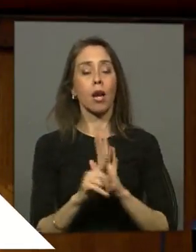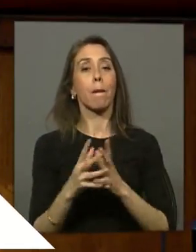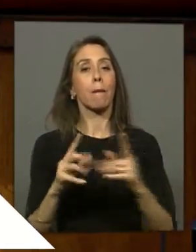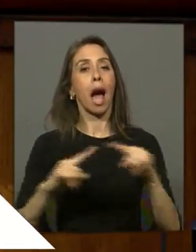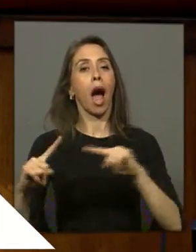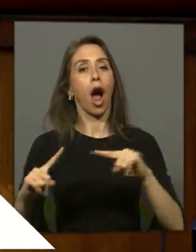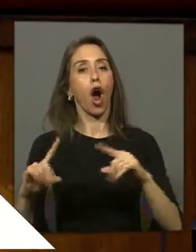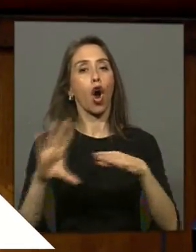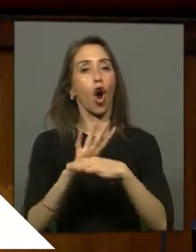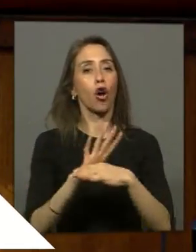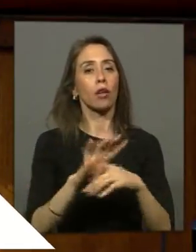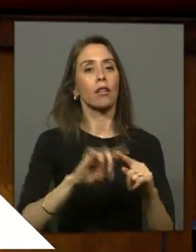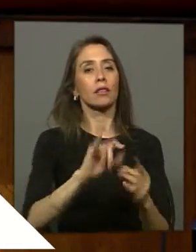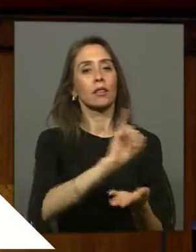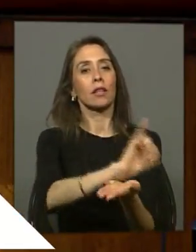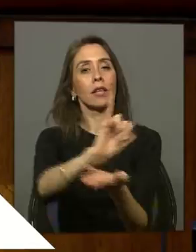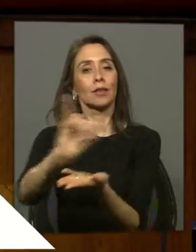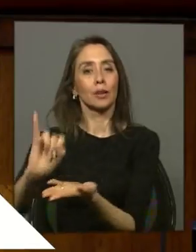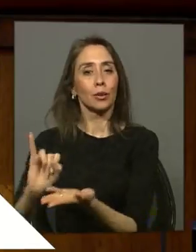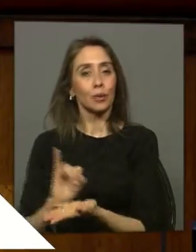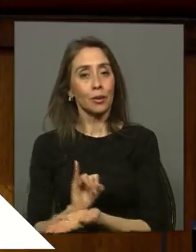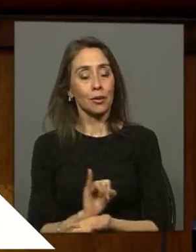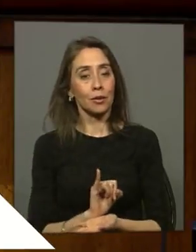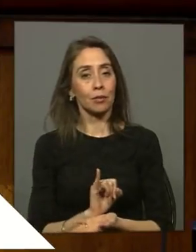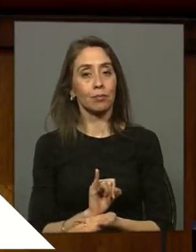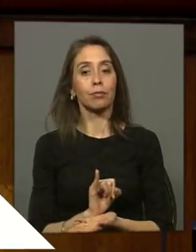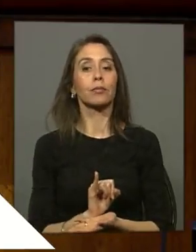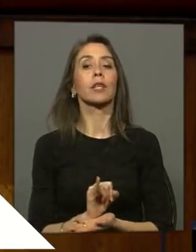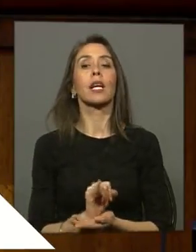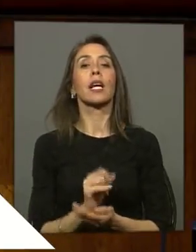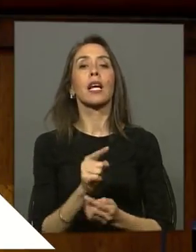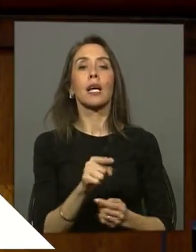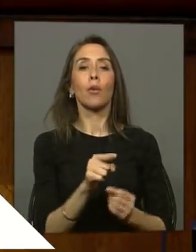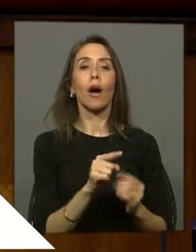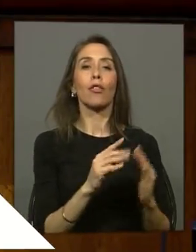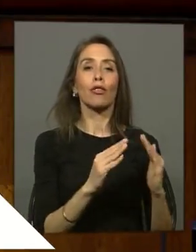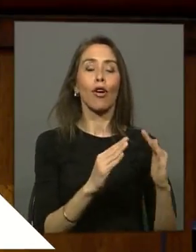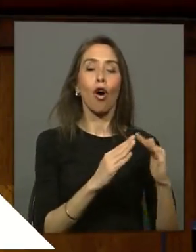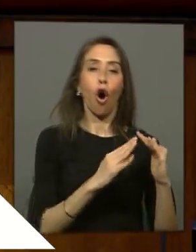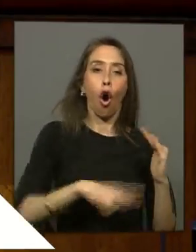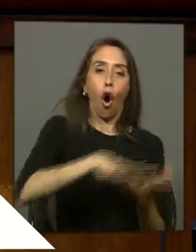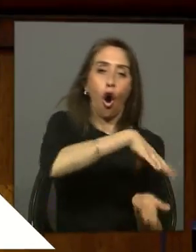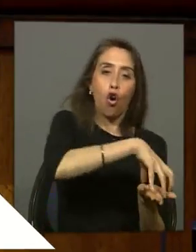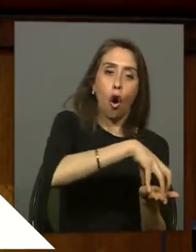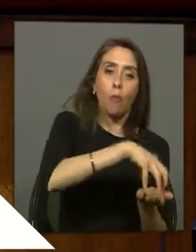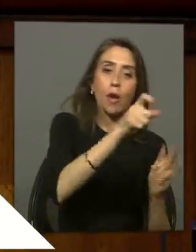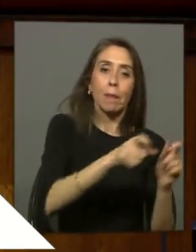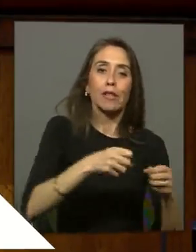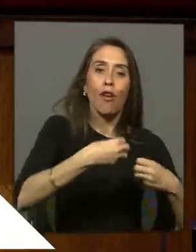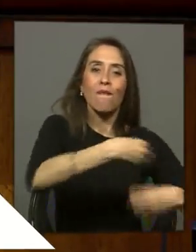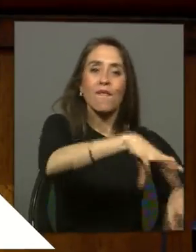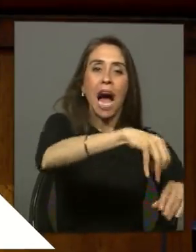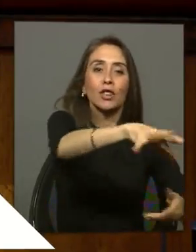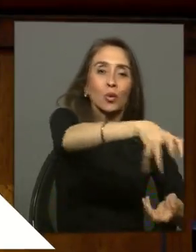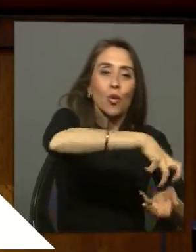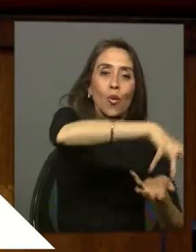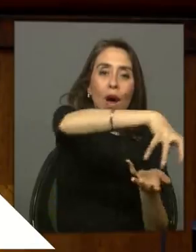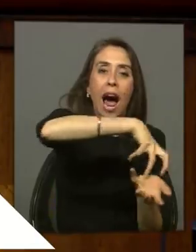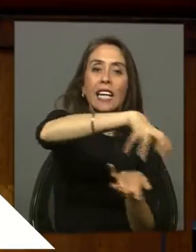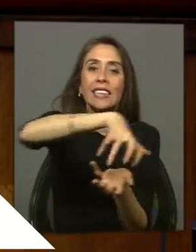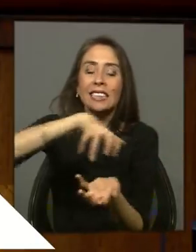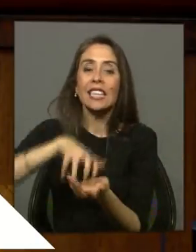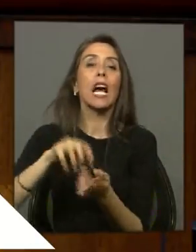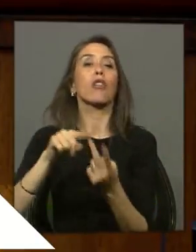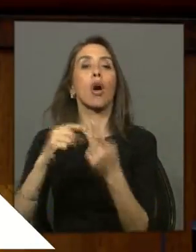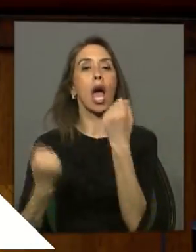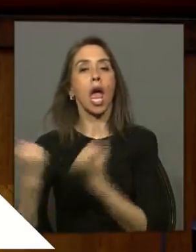entre los distintos actores involucrando a recicladores de base empresas municipalidades gobierno y ciudadanía letra